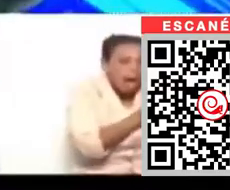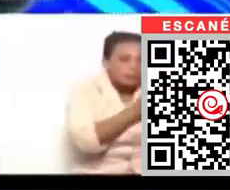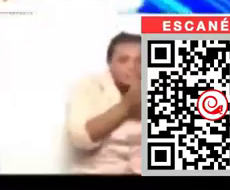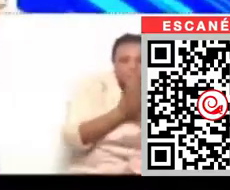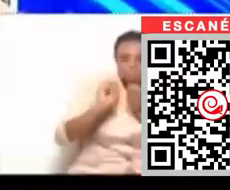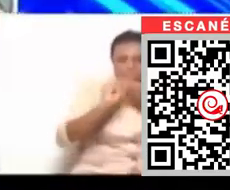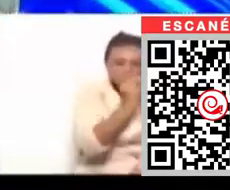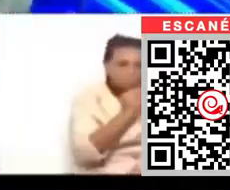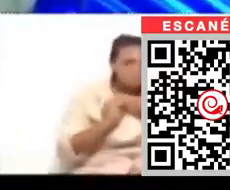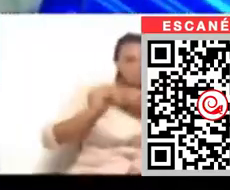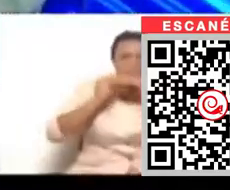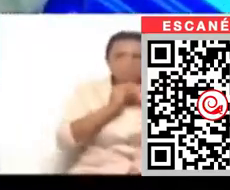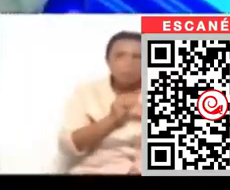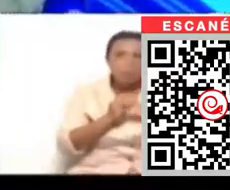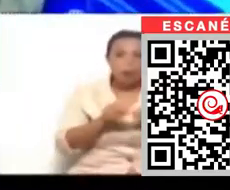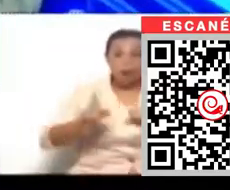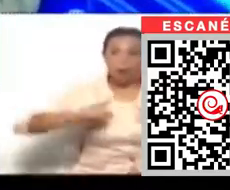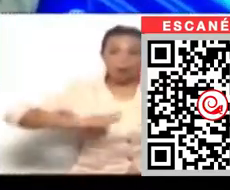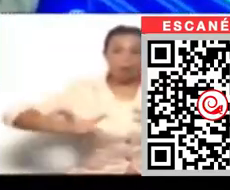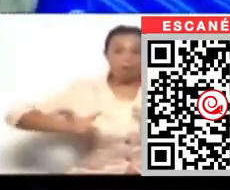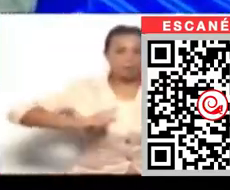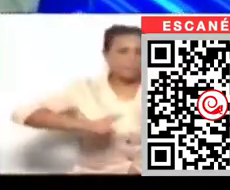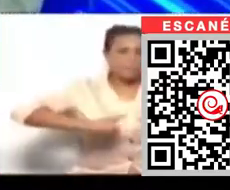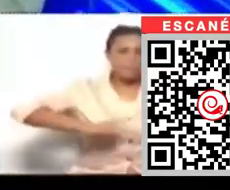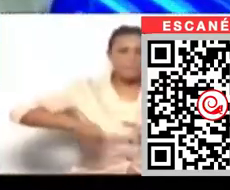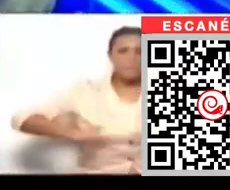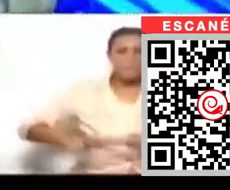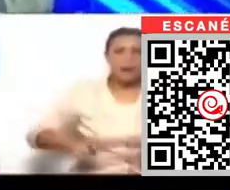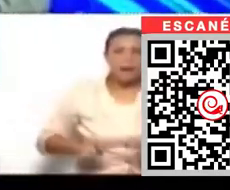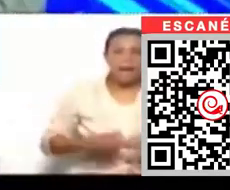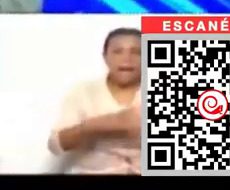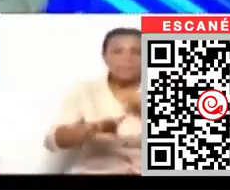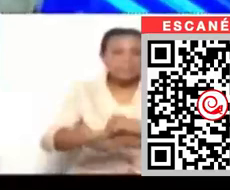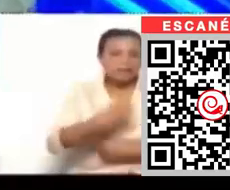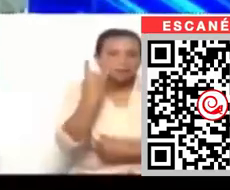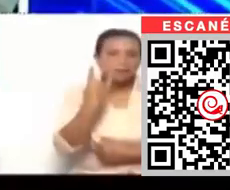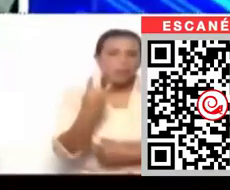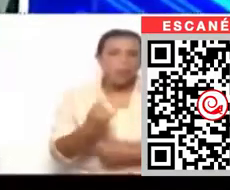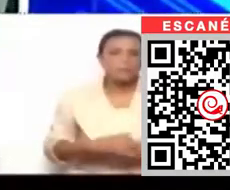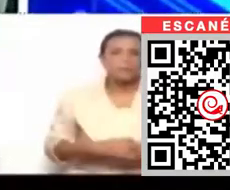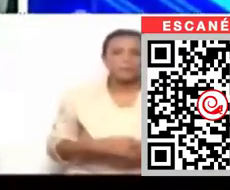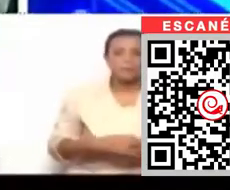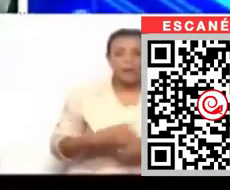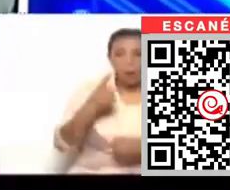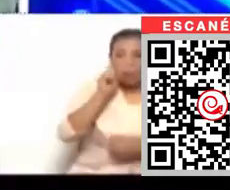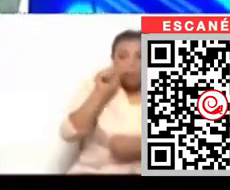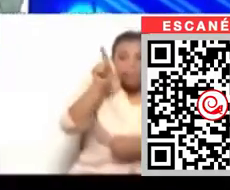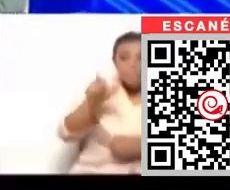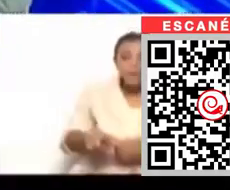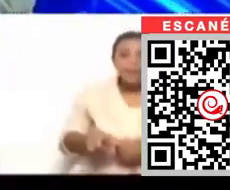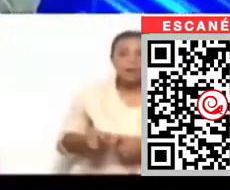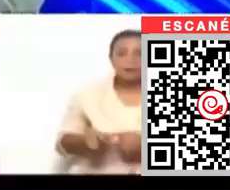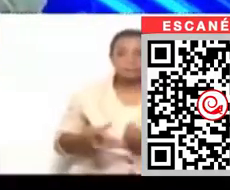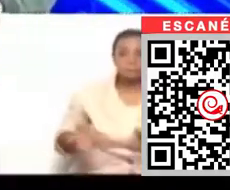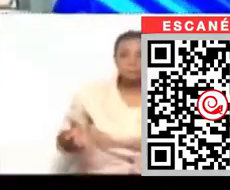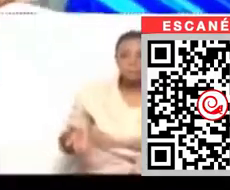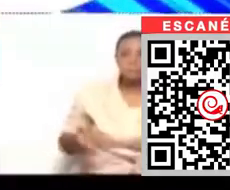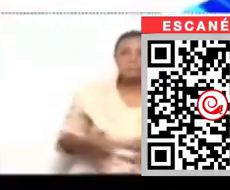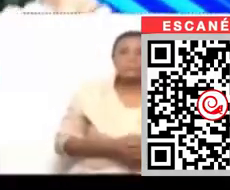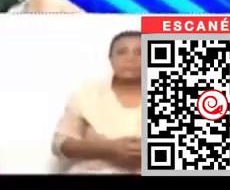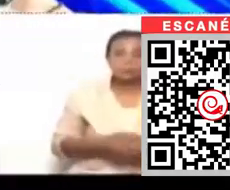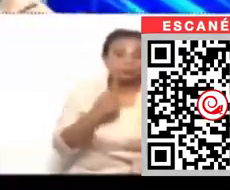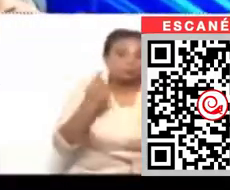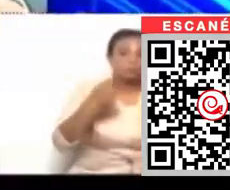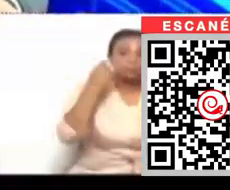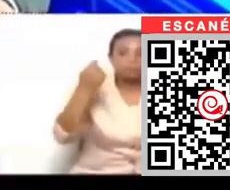Fue público y notorio que lo dirigía el traidor a la patria, Cliver Alcalá Cordones. Fue